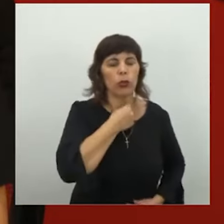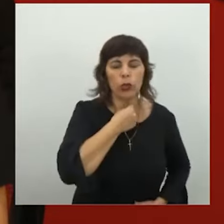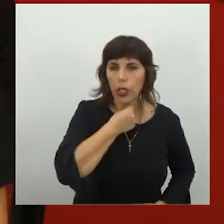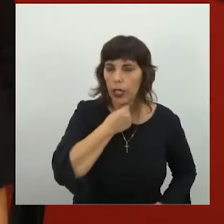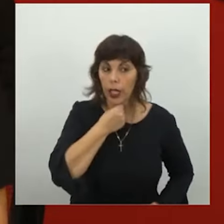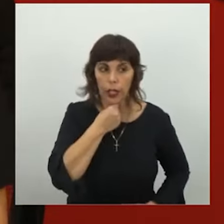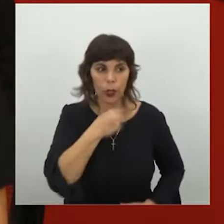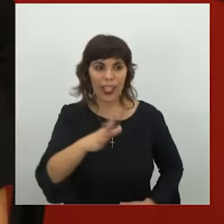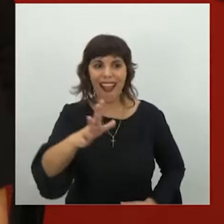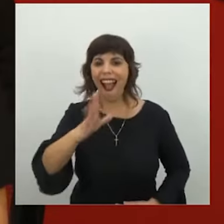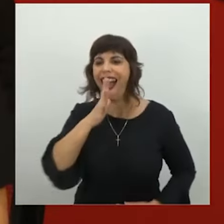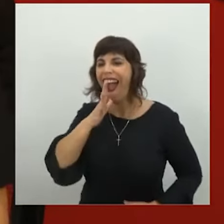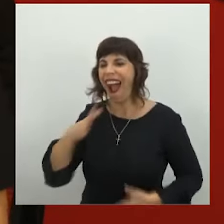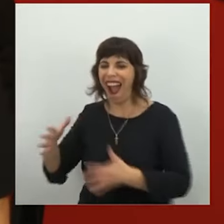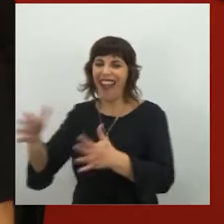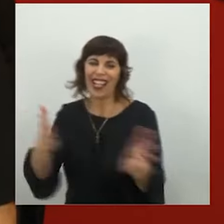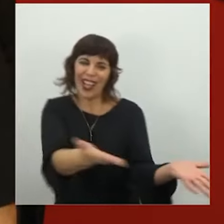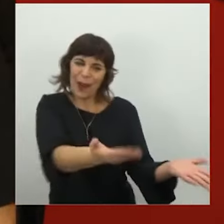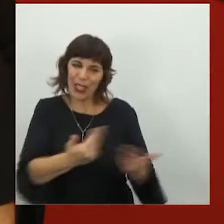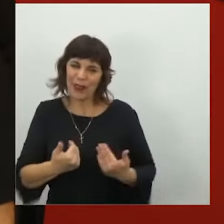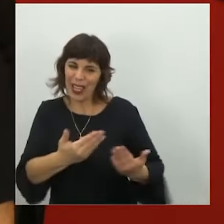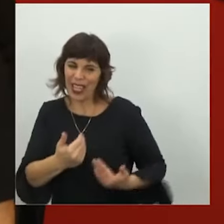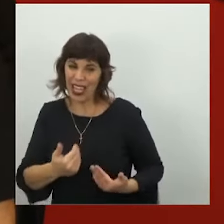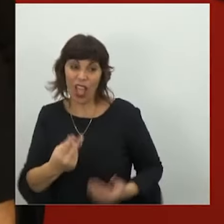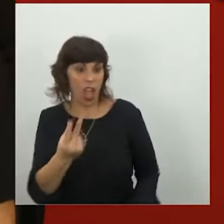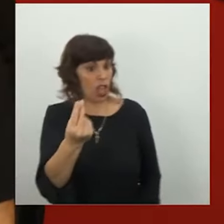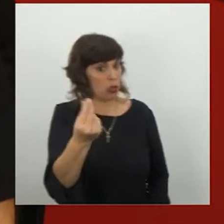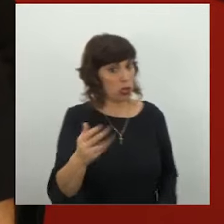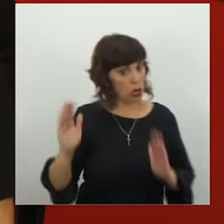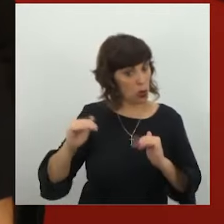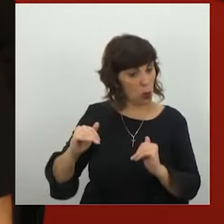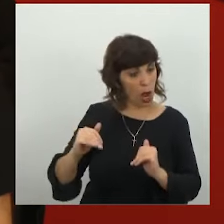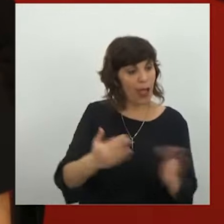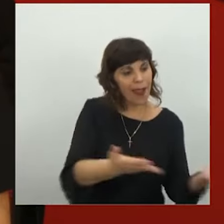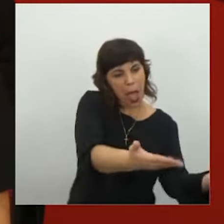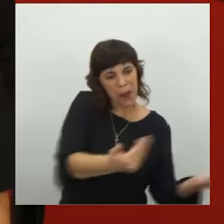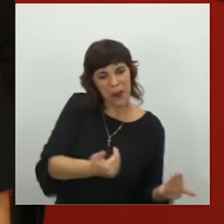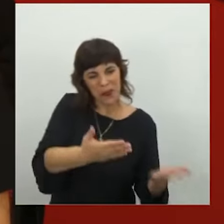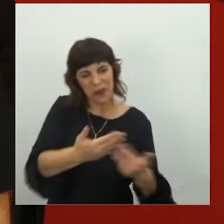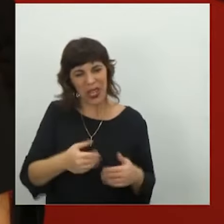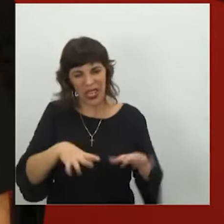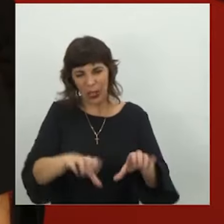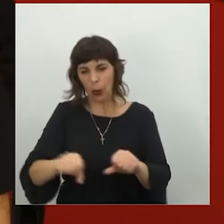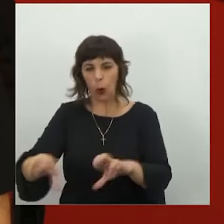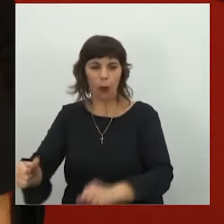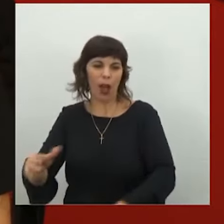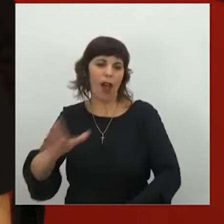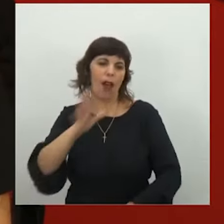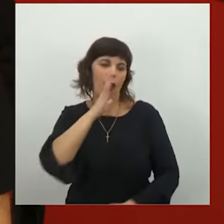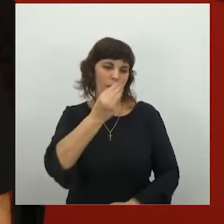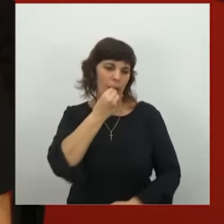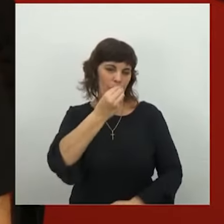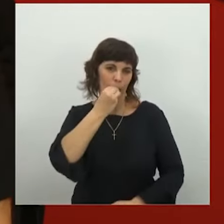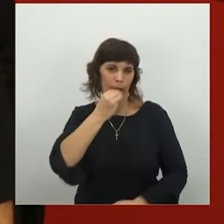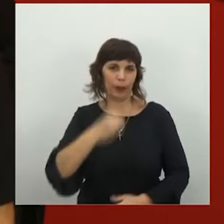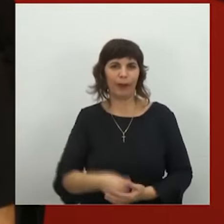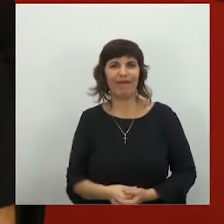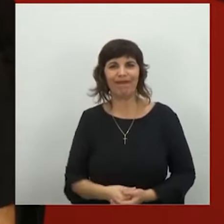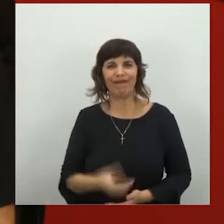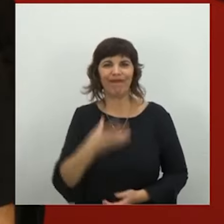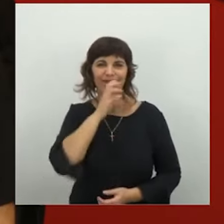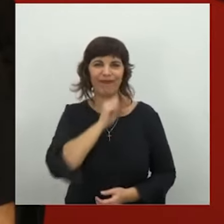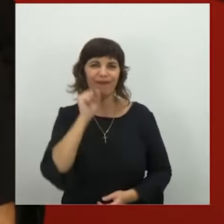las aguas, y a los que no tienen dinero, venid, comprad, y comed. Precioso